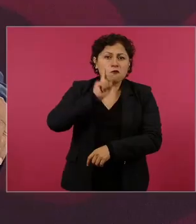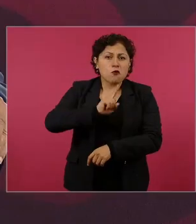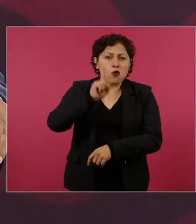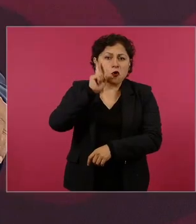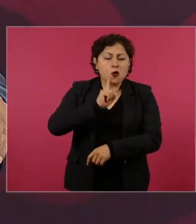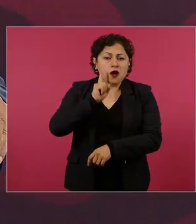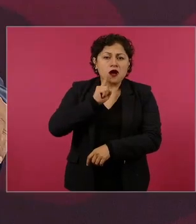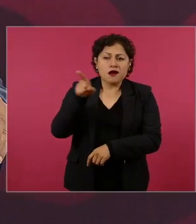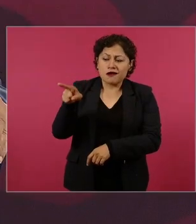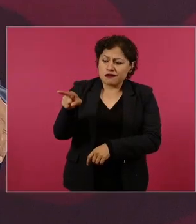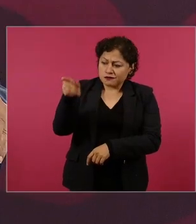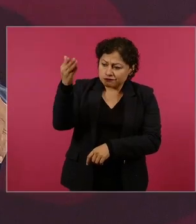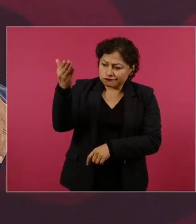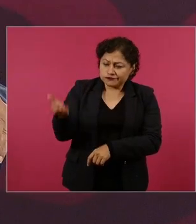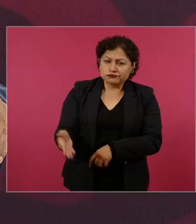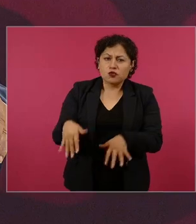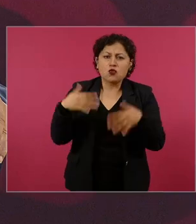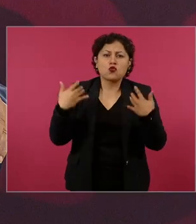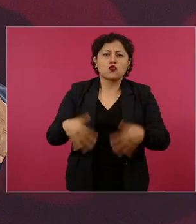convicciones,